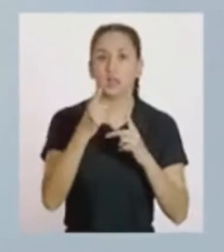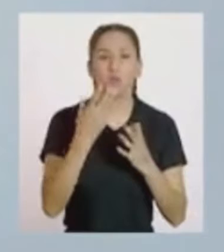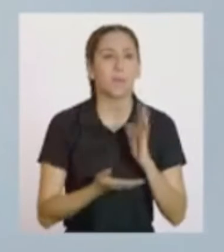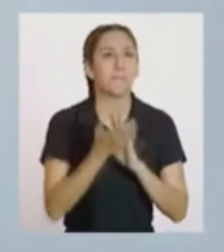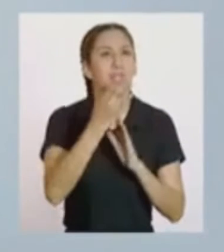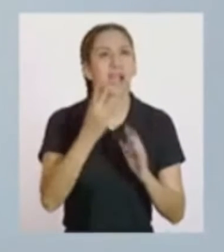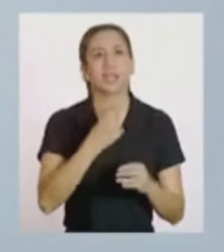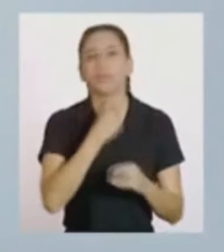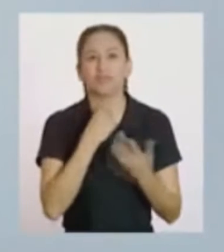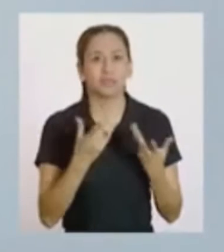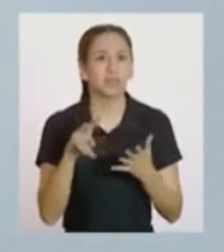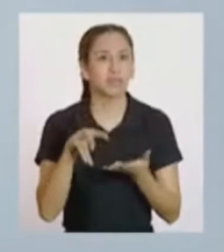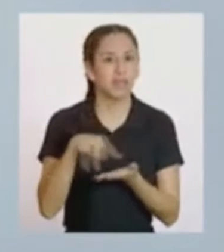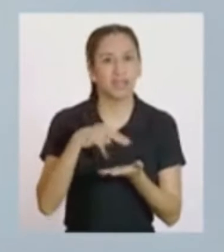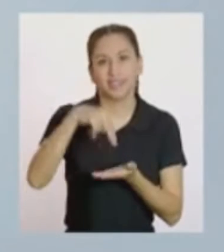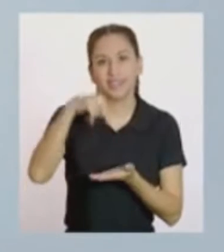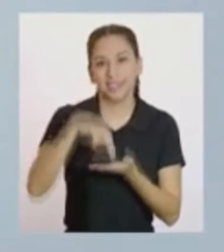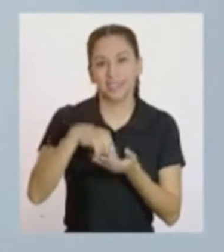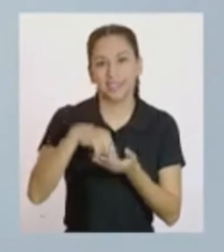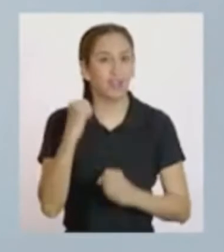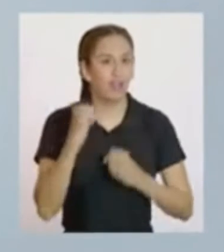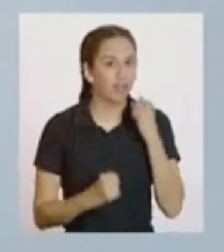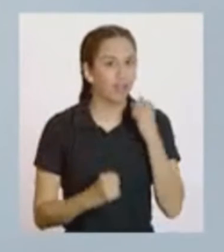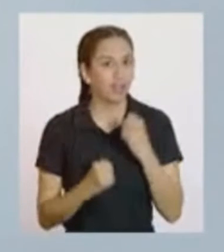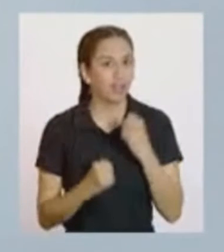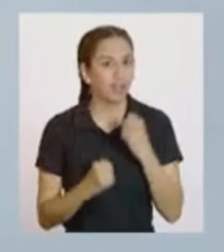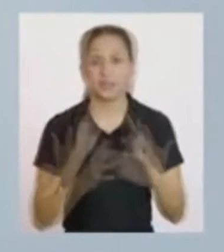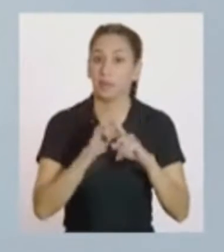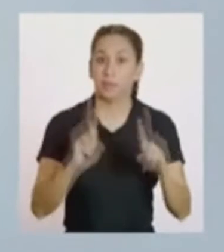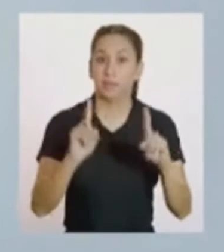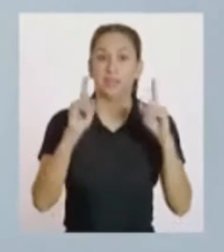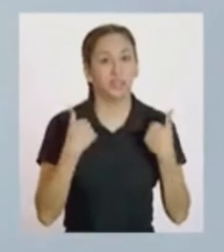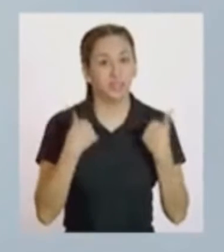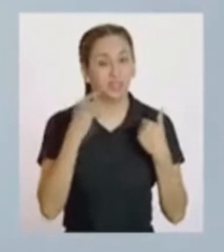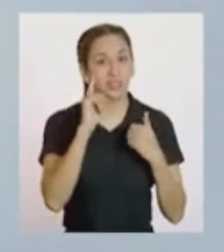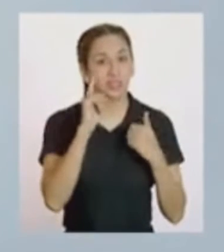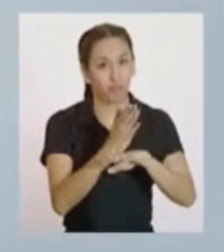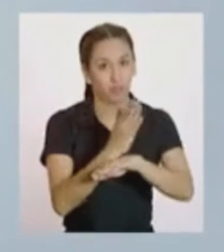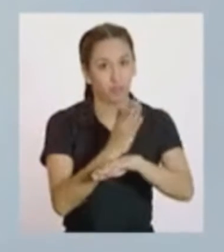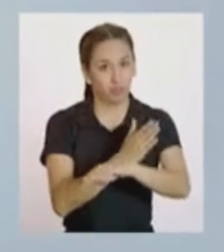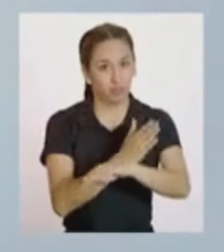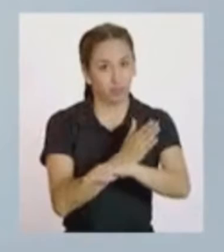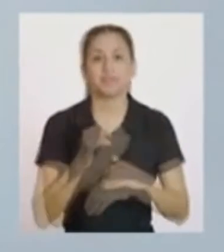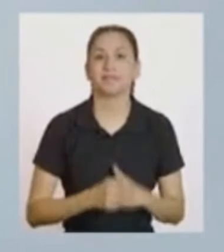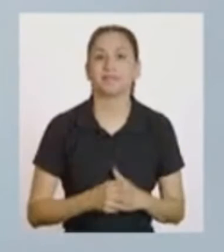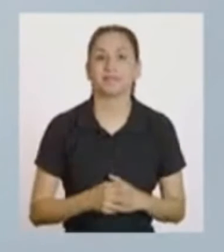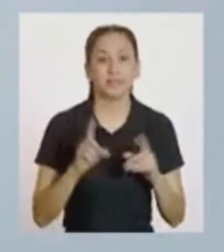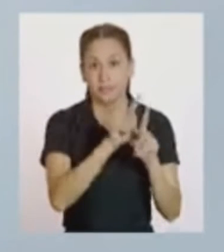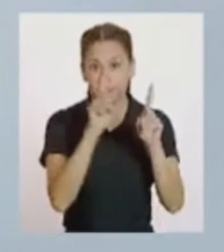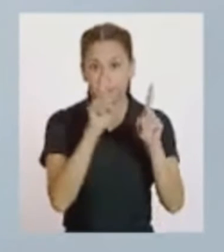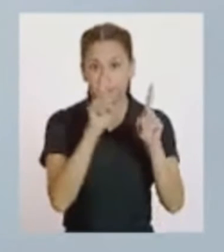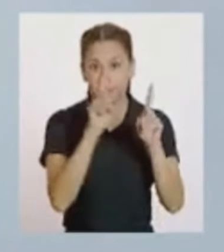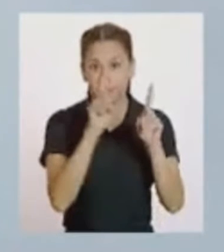Podemos empezar con las actividades que más nos gusten, como bailar, saltar, correr, pero debemos ir de forma